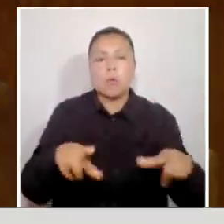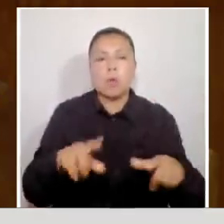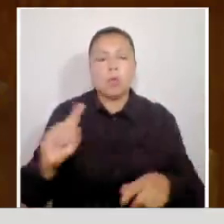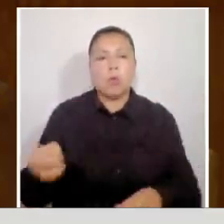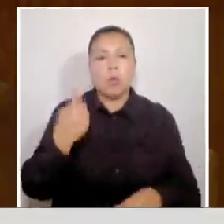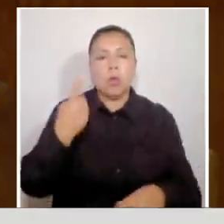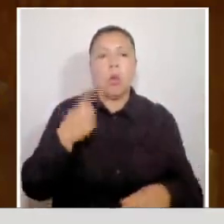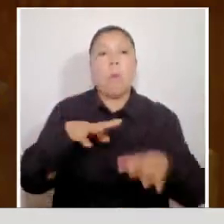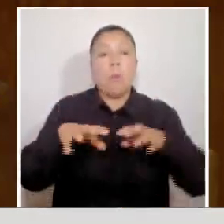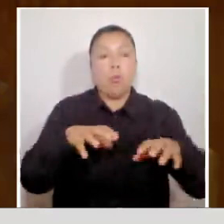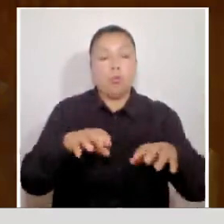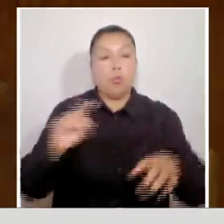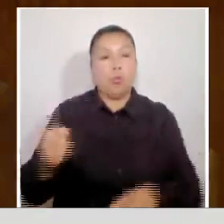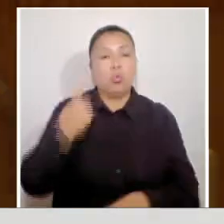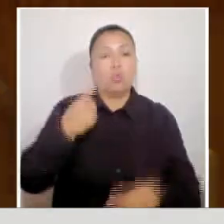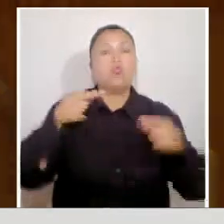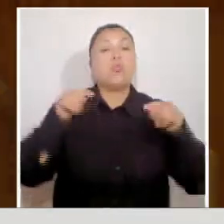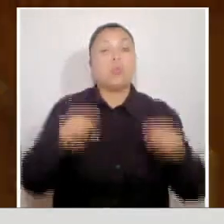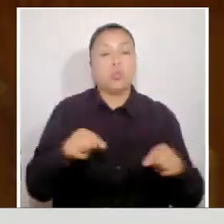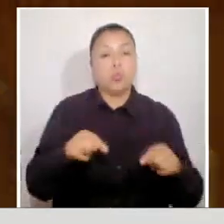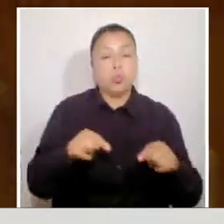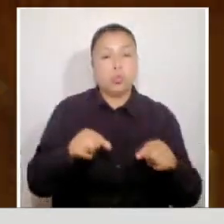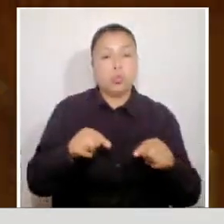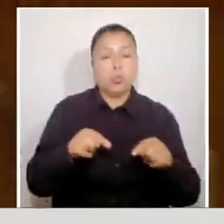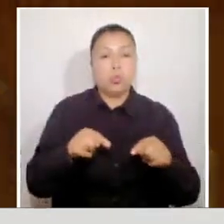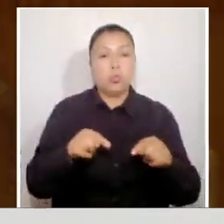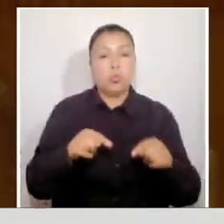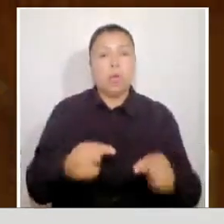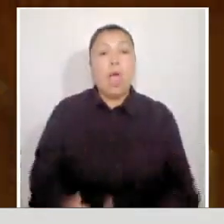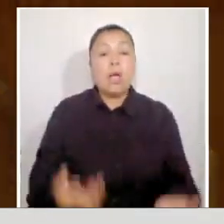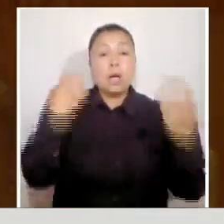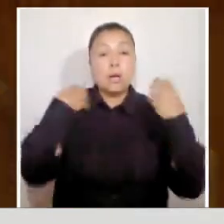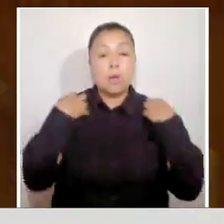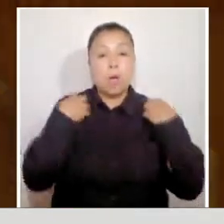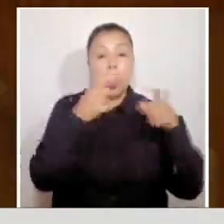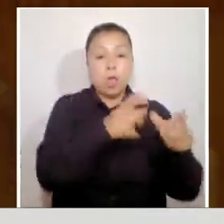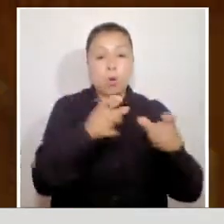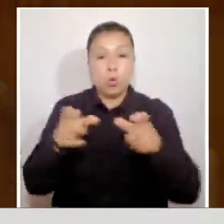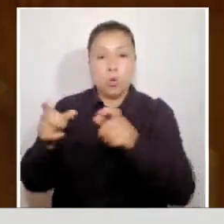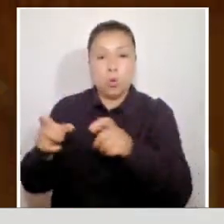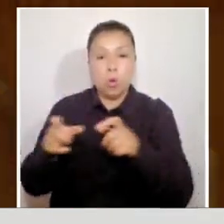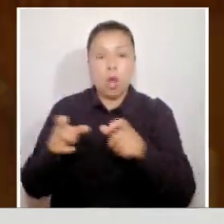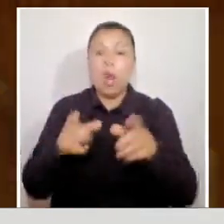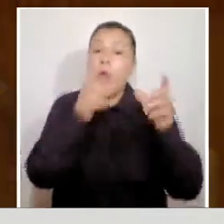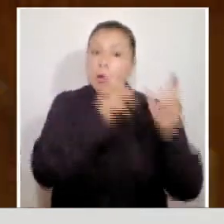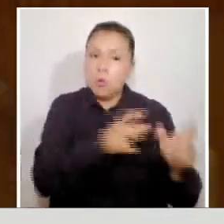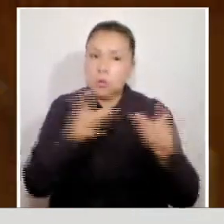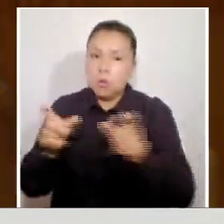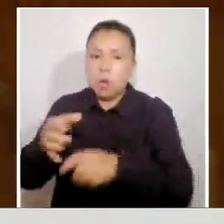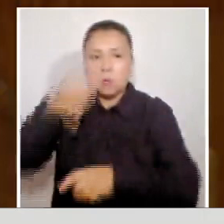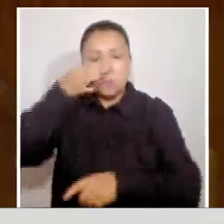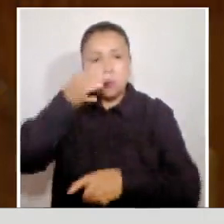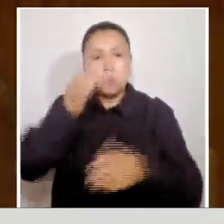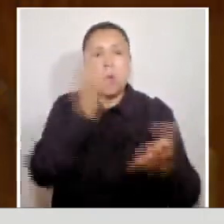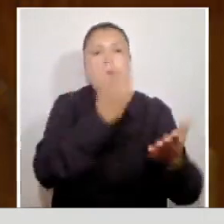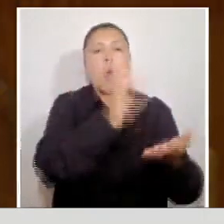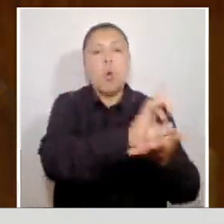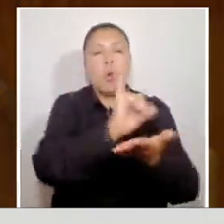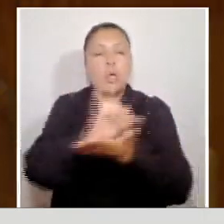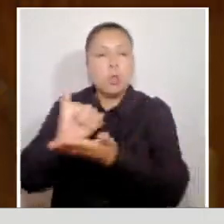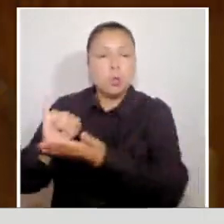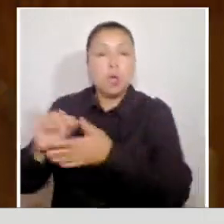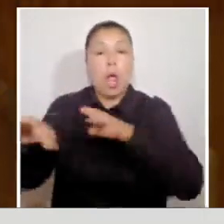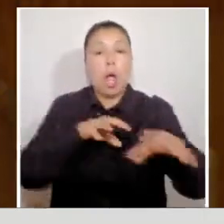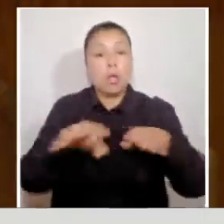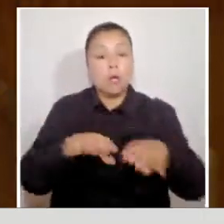y correspondiéndole en su ejercicio la responsabilidad de fiscalizar y controlar los establecimientos actividades